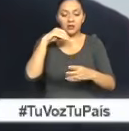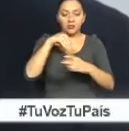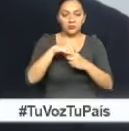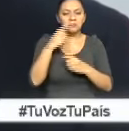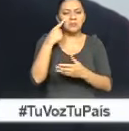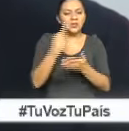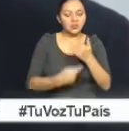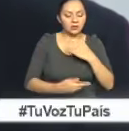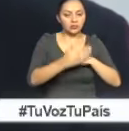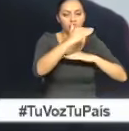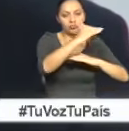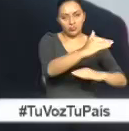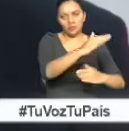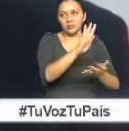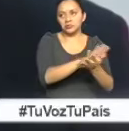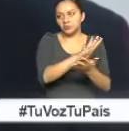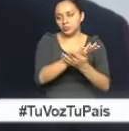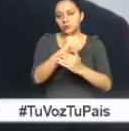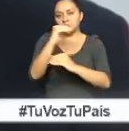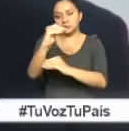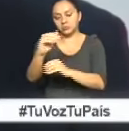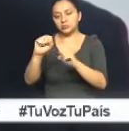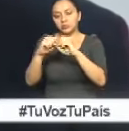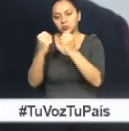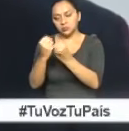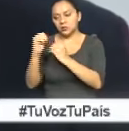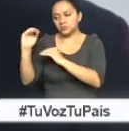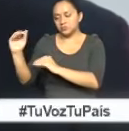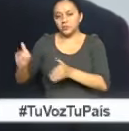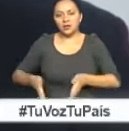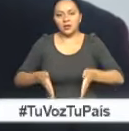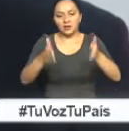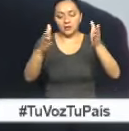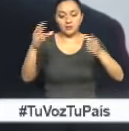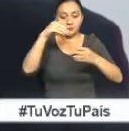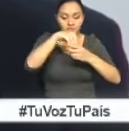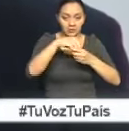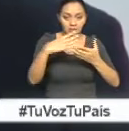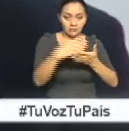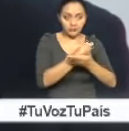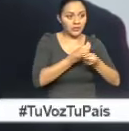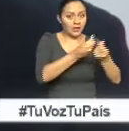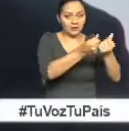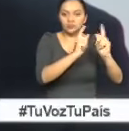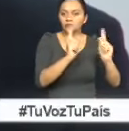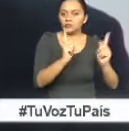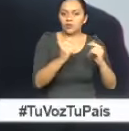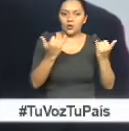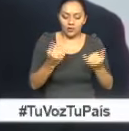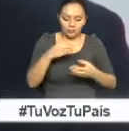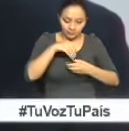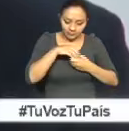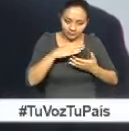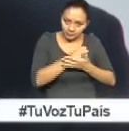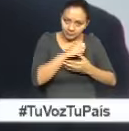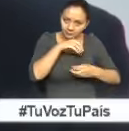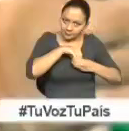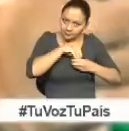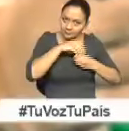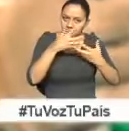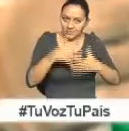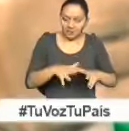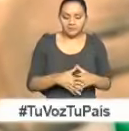obras sociales, en escuelas, en carreteras, en fin. El ahorro, repito, es de $280 millones